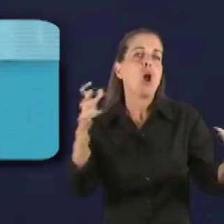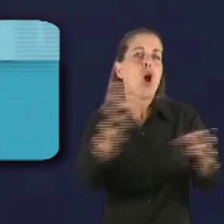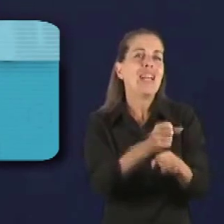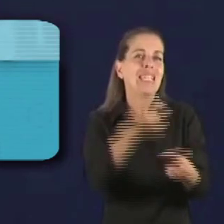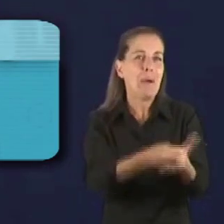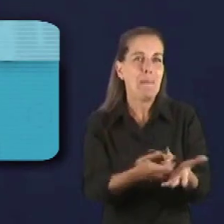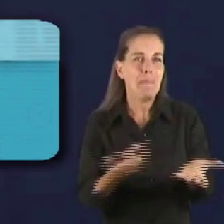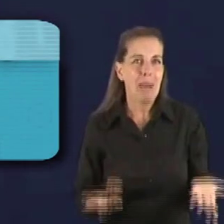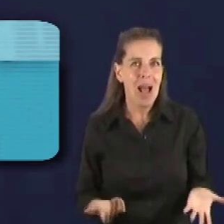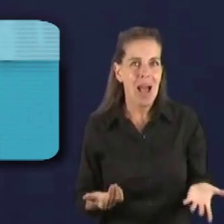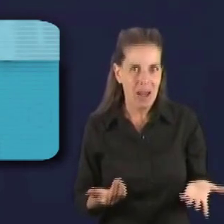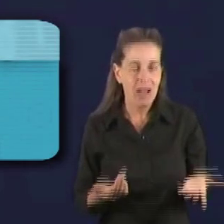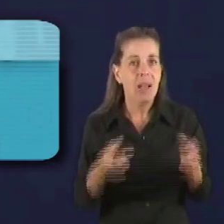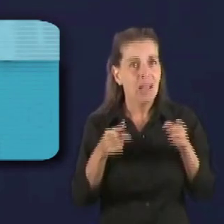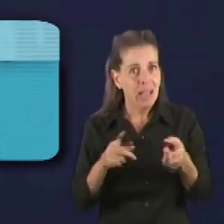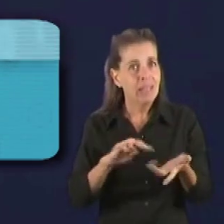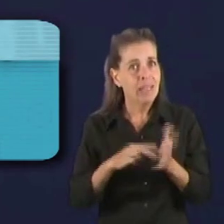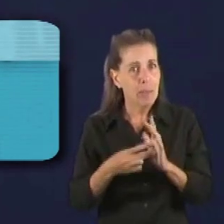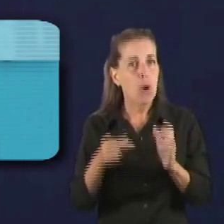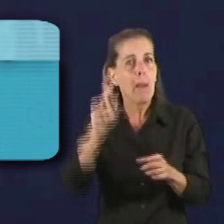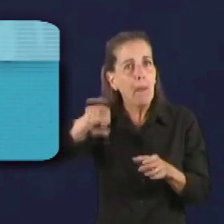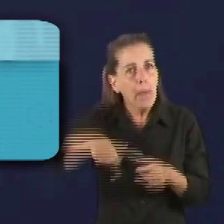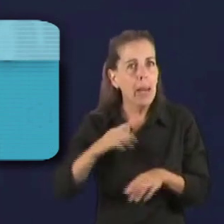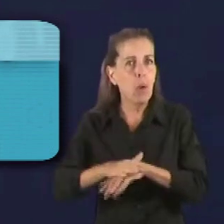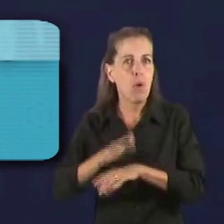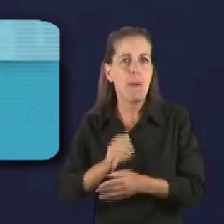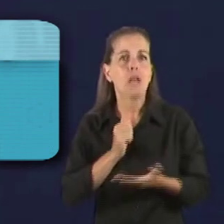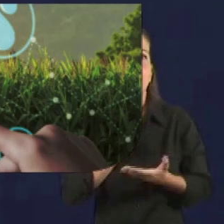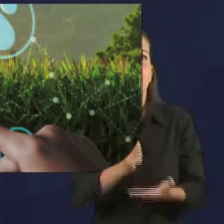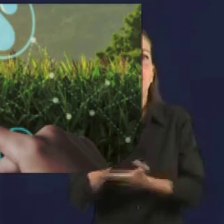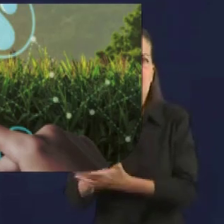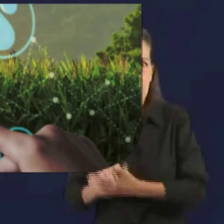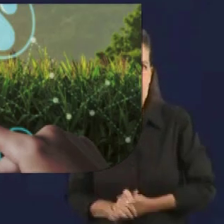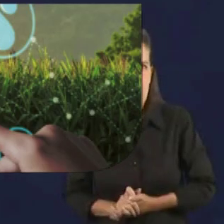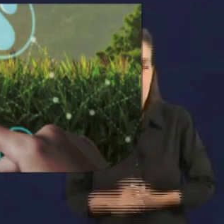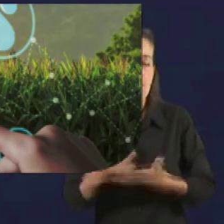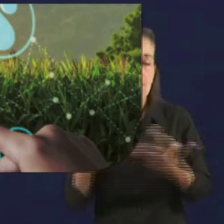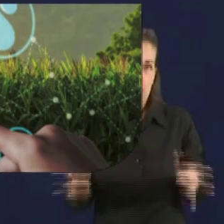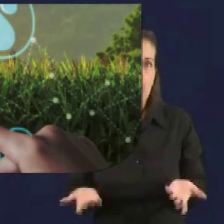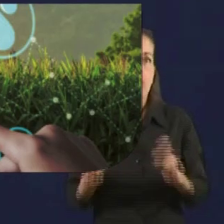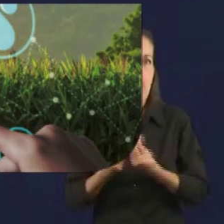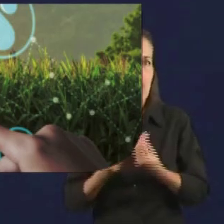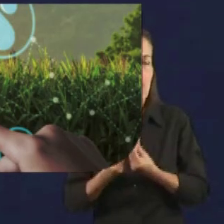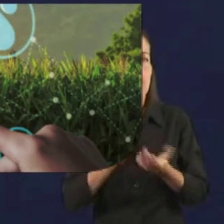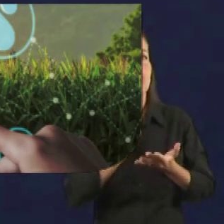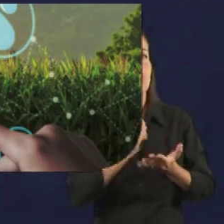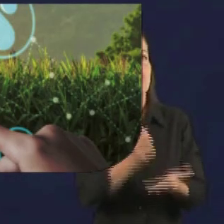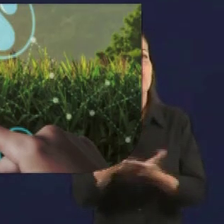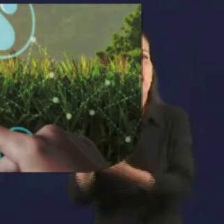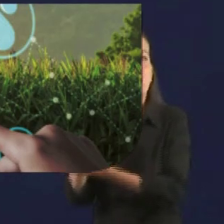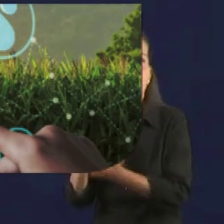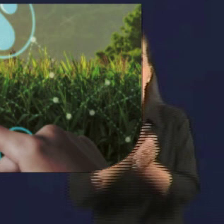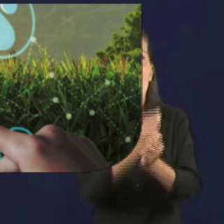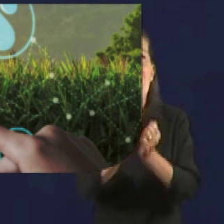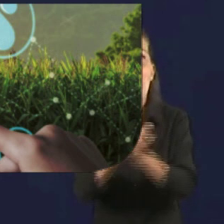problemas que traen los subsidios. Y por supuesto que al subsidiar empresas, bueno, es una ventana más